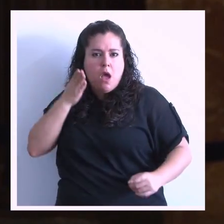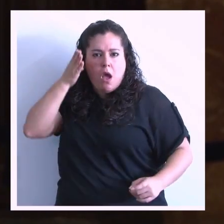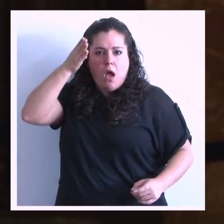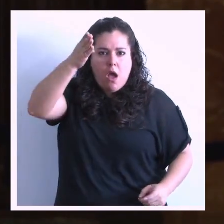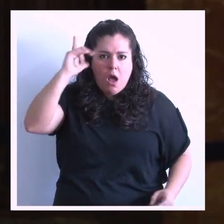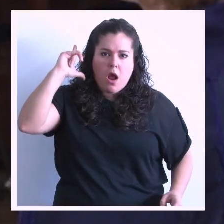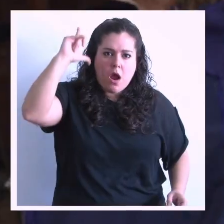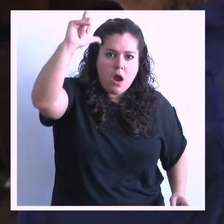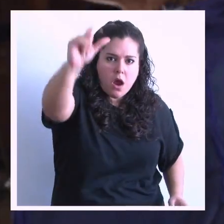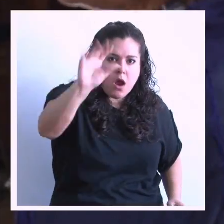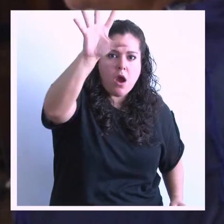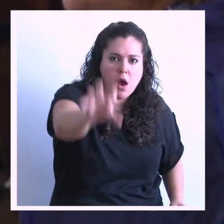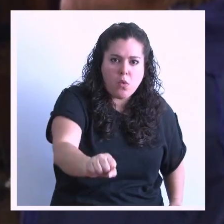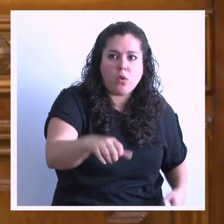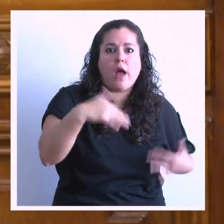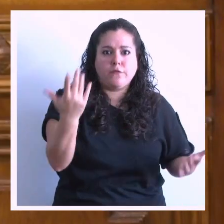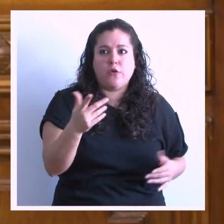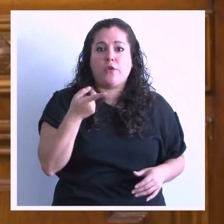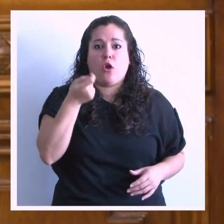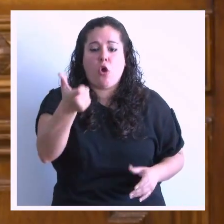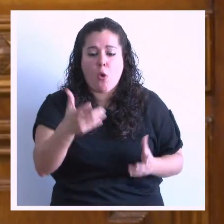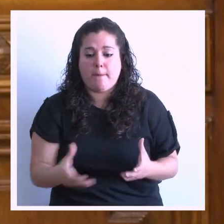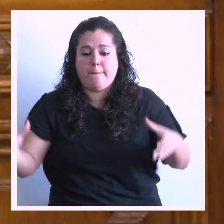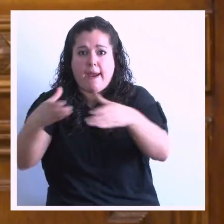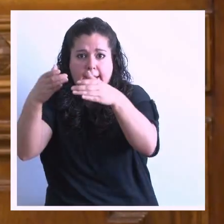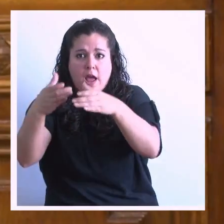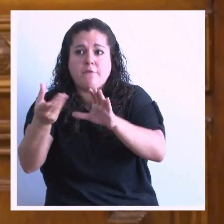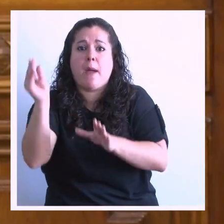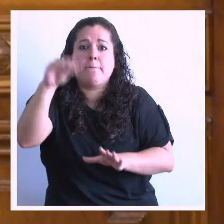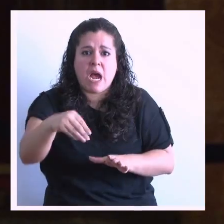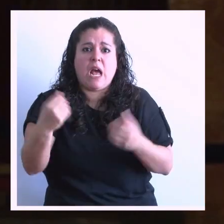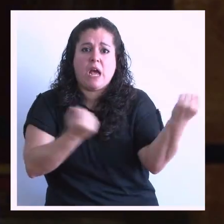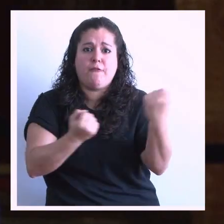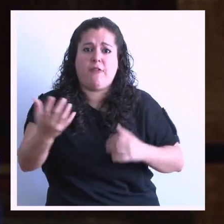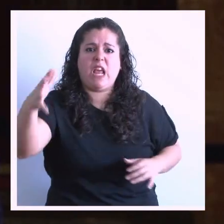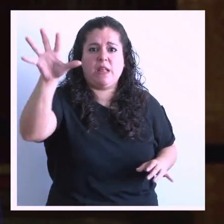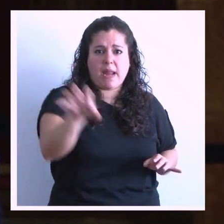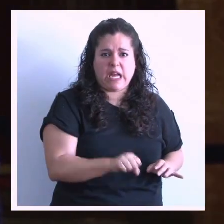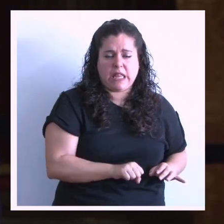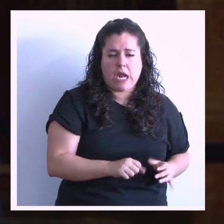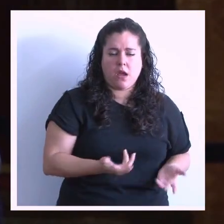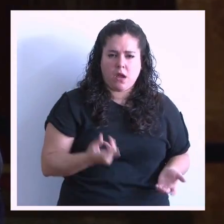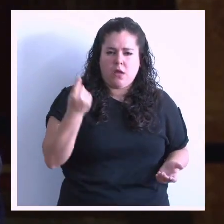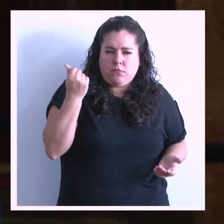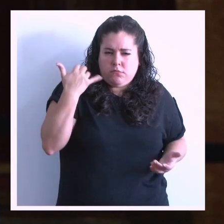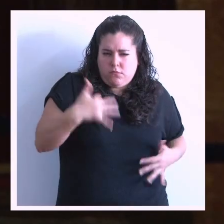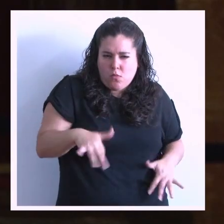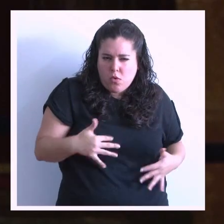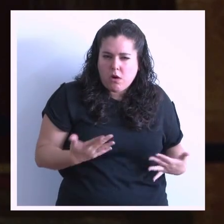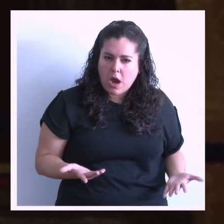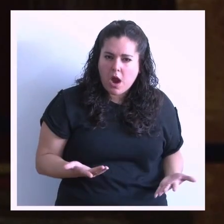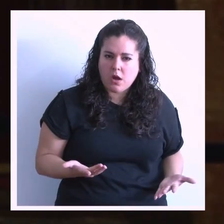a llevar un tiempo hasta que esto se efectivice y tratar de que la garrafa pueda llegar a